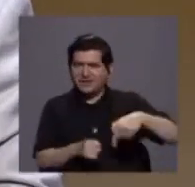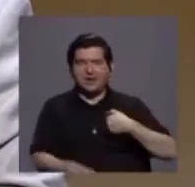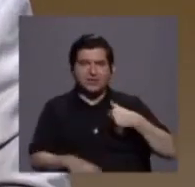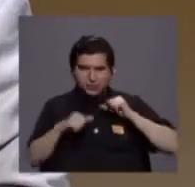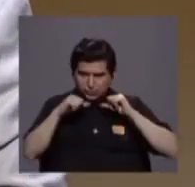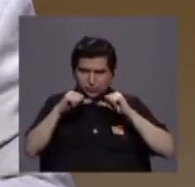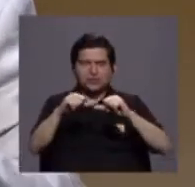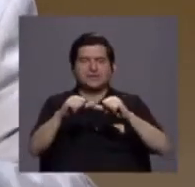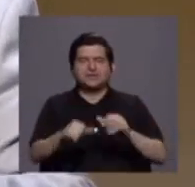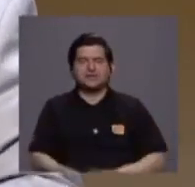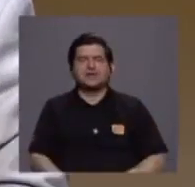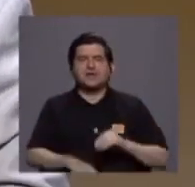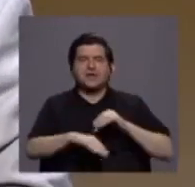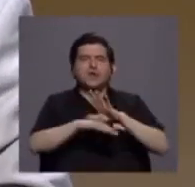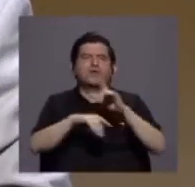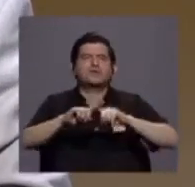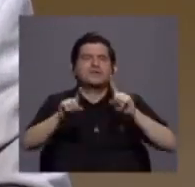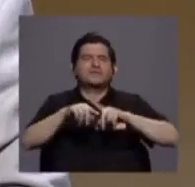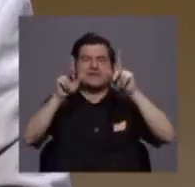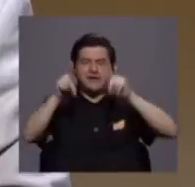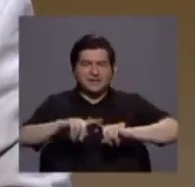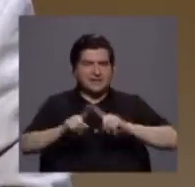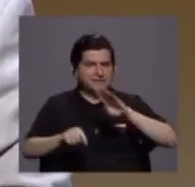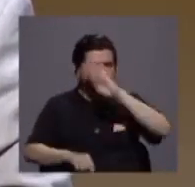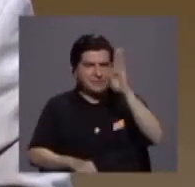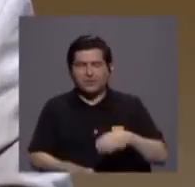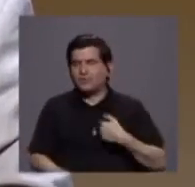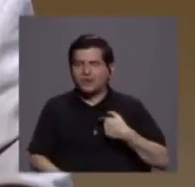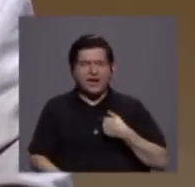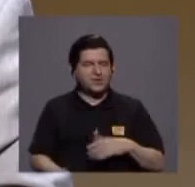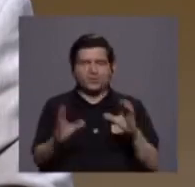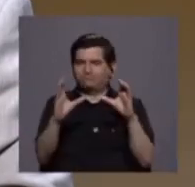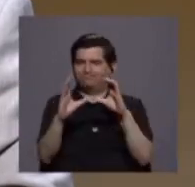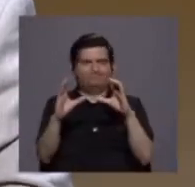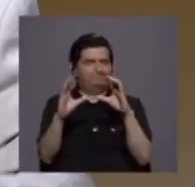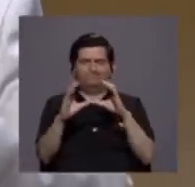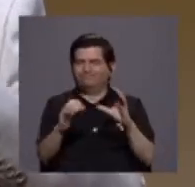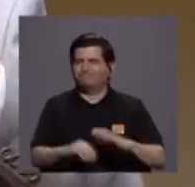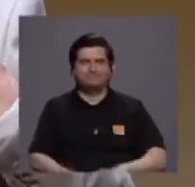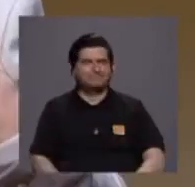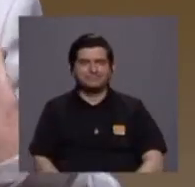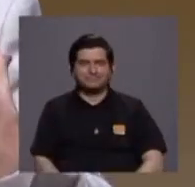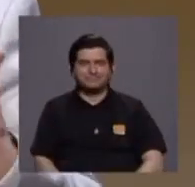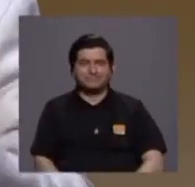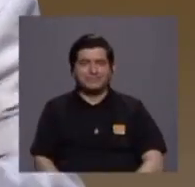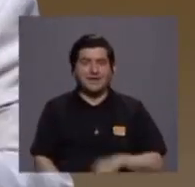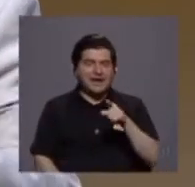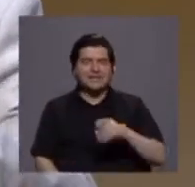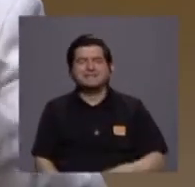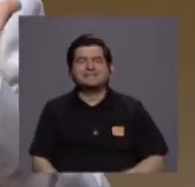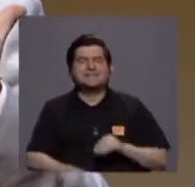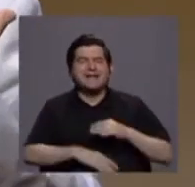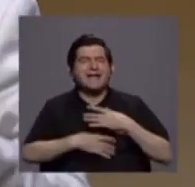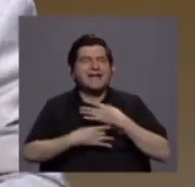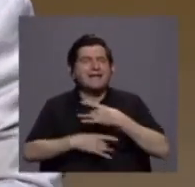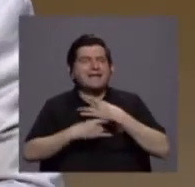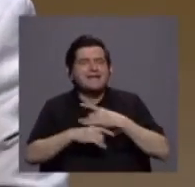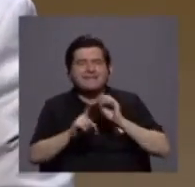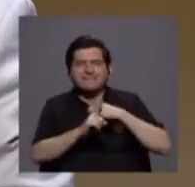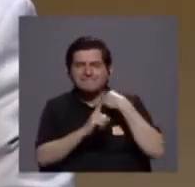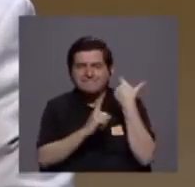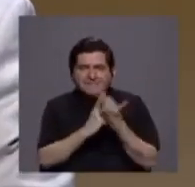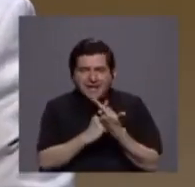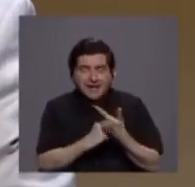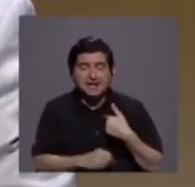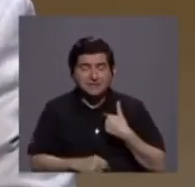sociología con orientación de otras personas, pero nunca me certifiqué. Entonces, esta vena sociológica la llevo siempre a